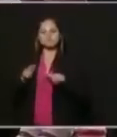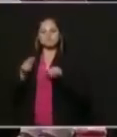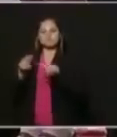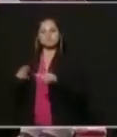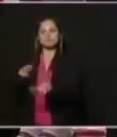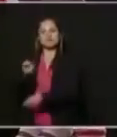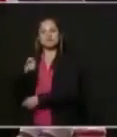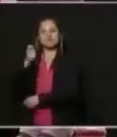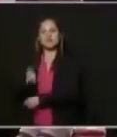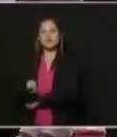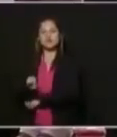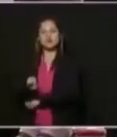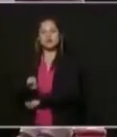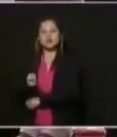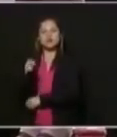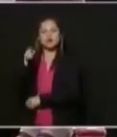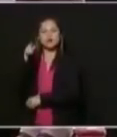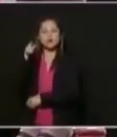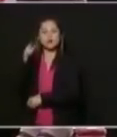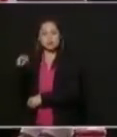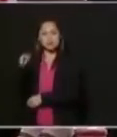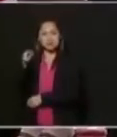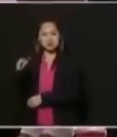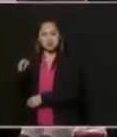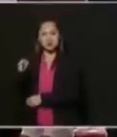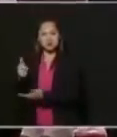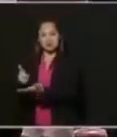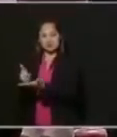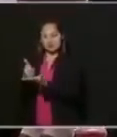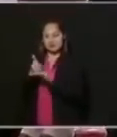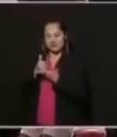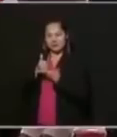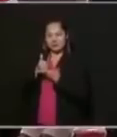que usted conducirá a nuestro pueblo,